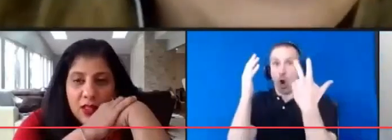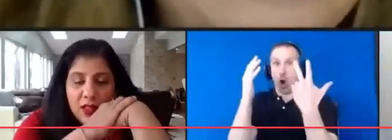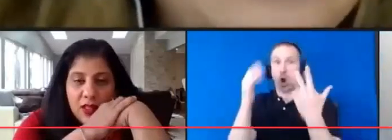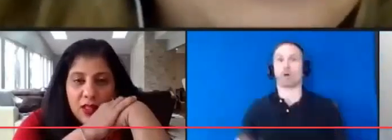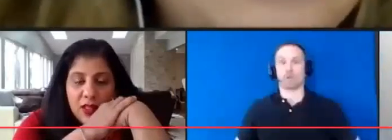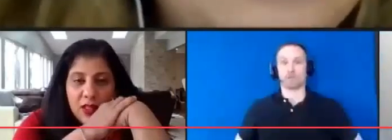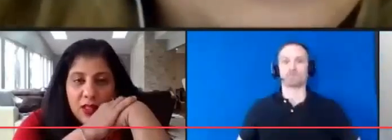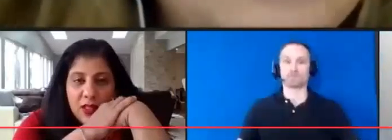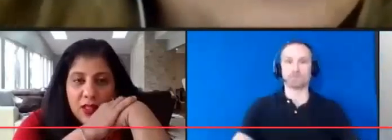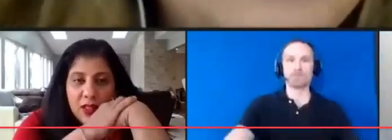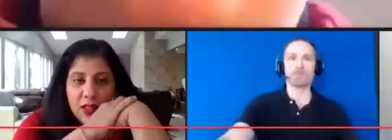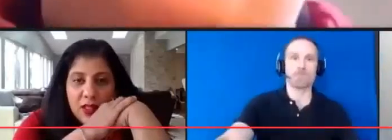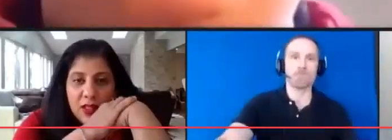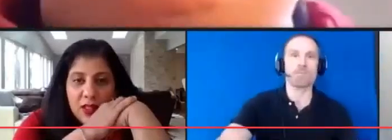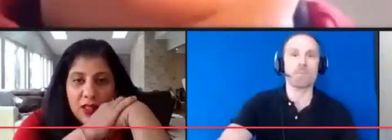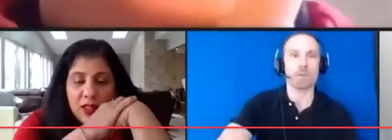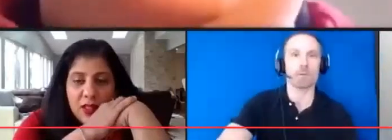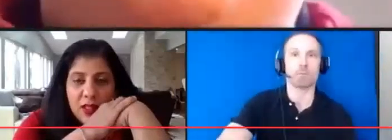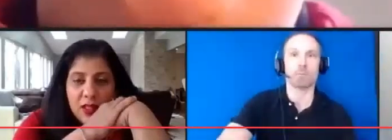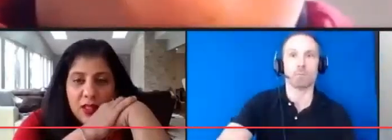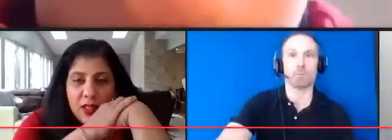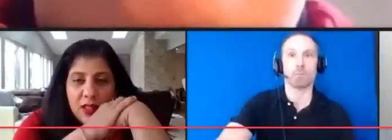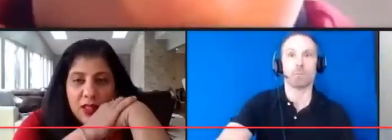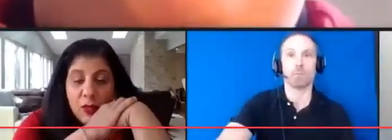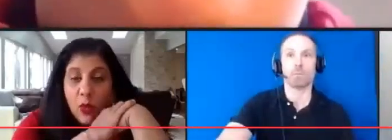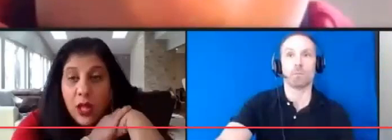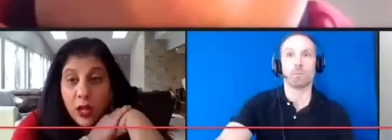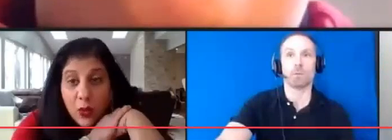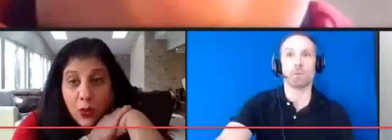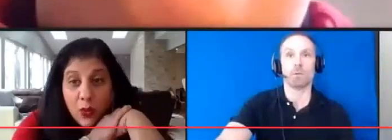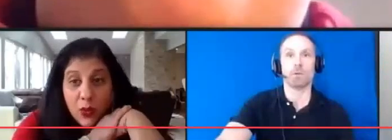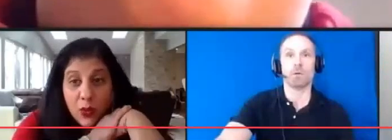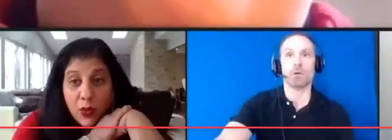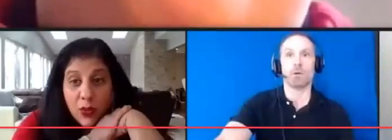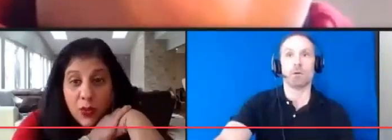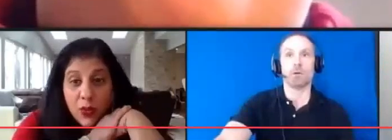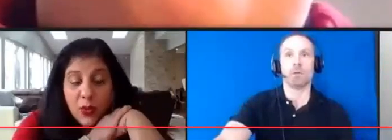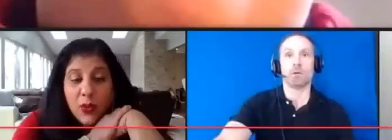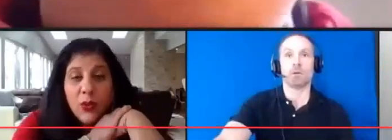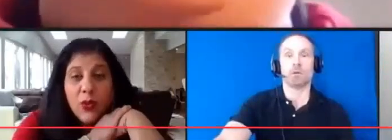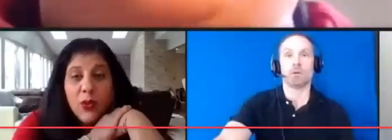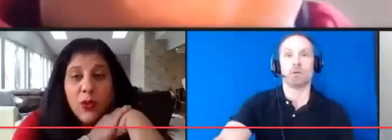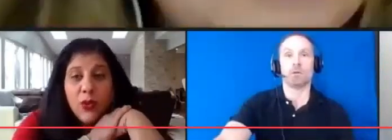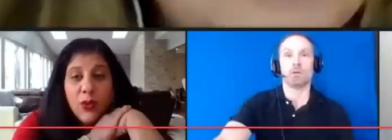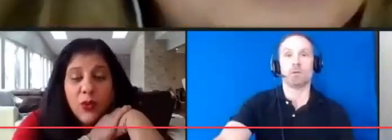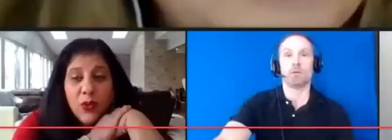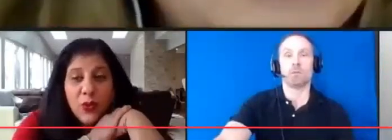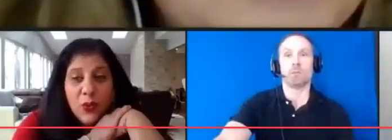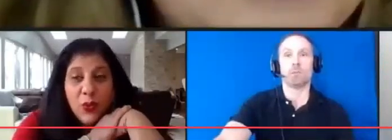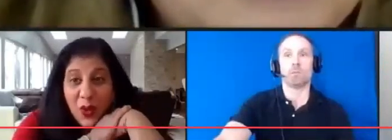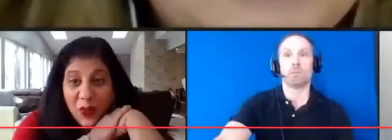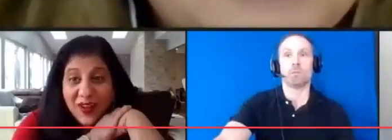gripes desde que estamos en la cuarentena sabes que los casos de los casos de ciu no han sido